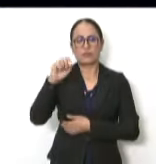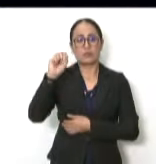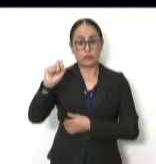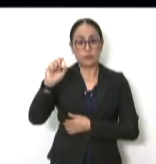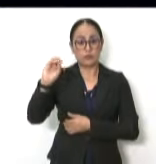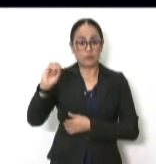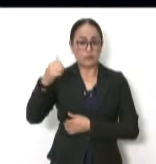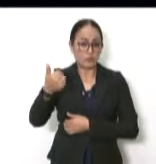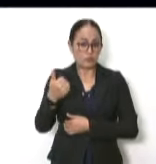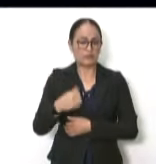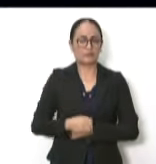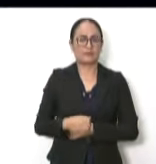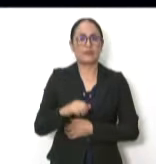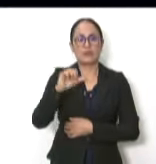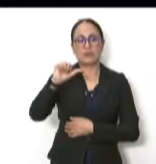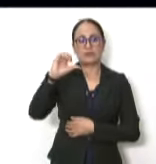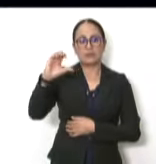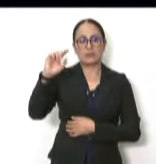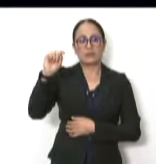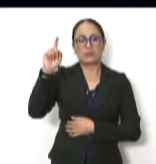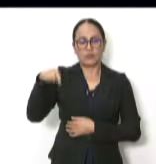ACT-PV-14-07-2020.06.